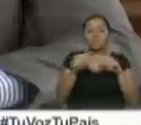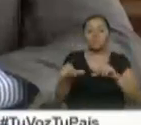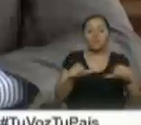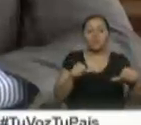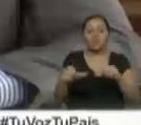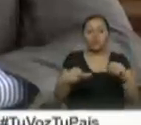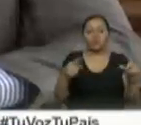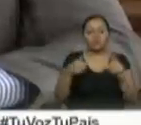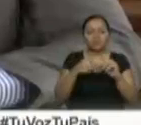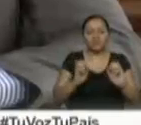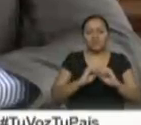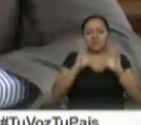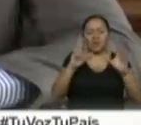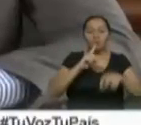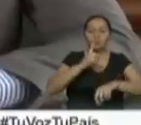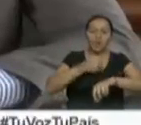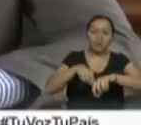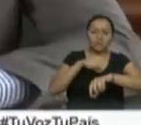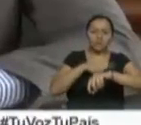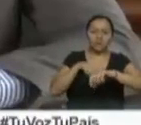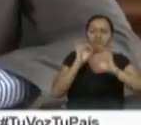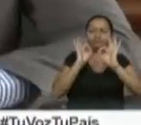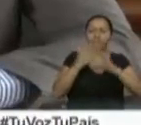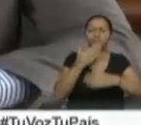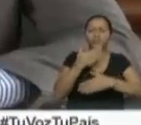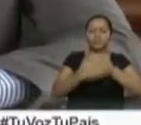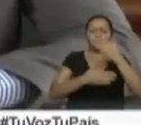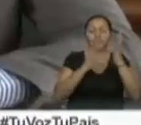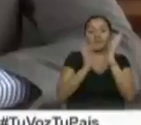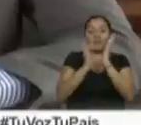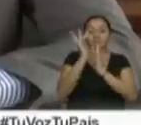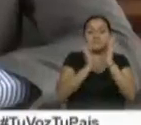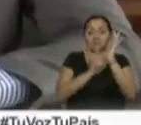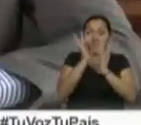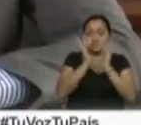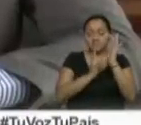auditamos todos los años, en el mes de abril,